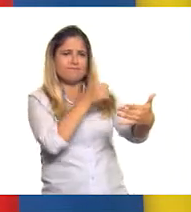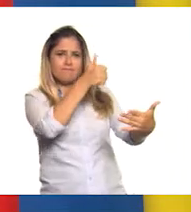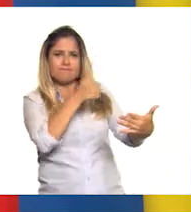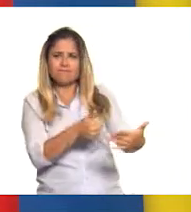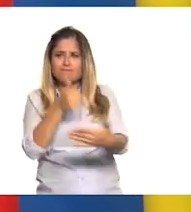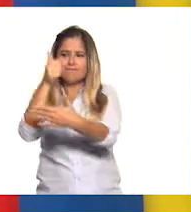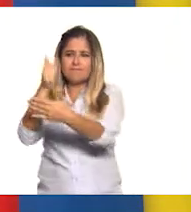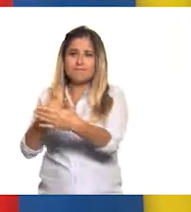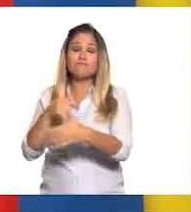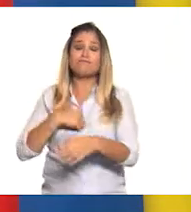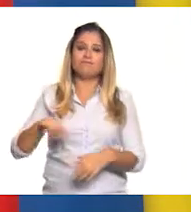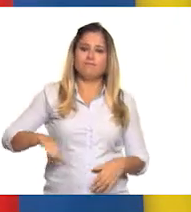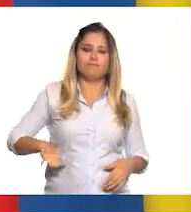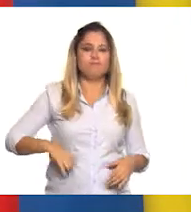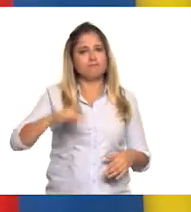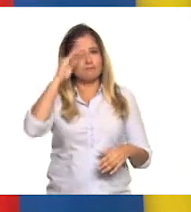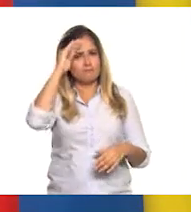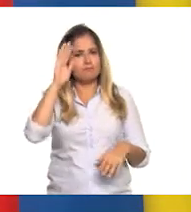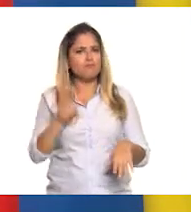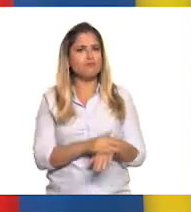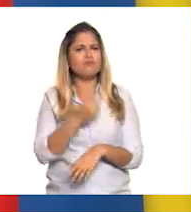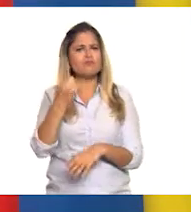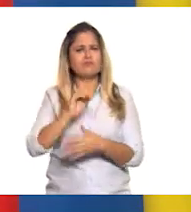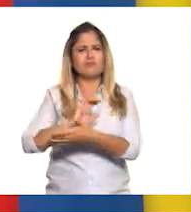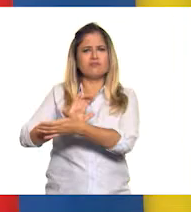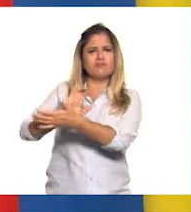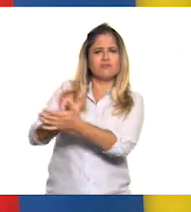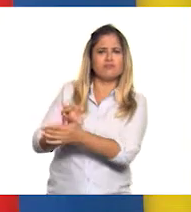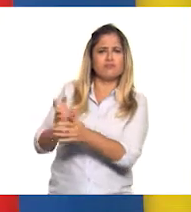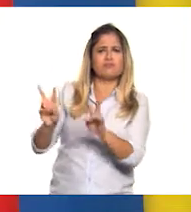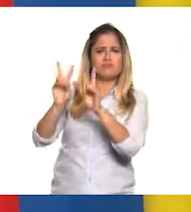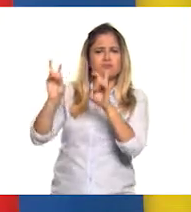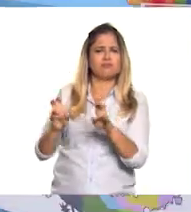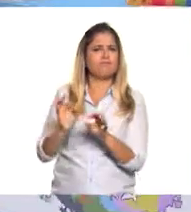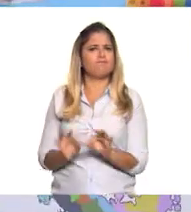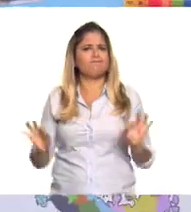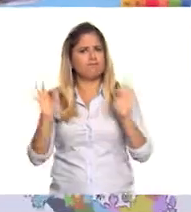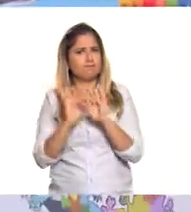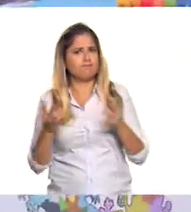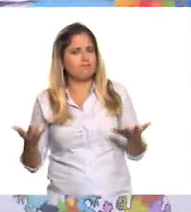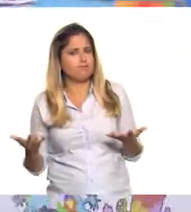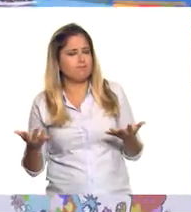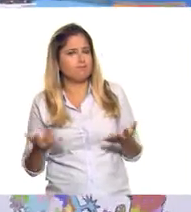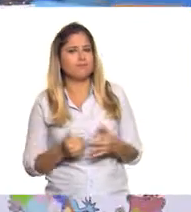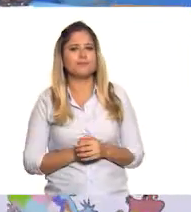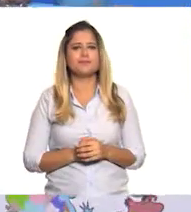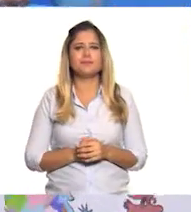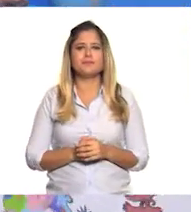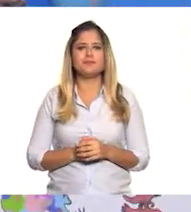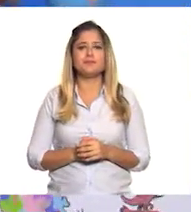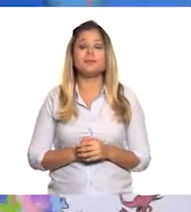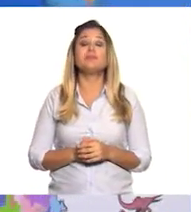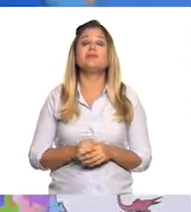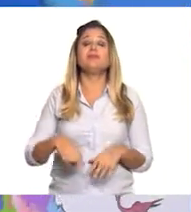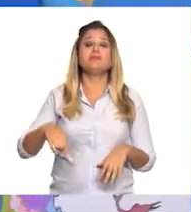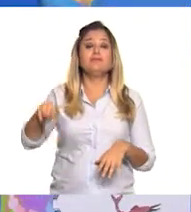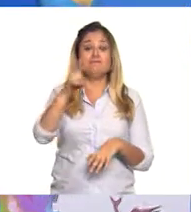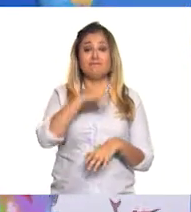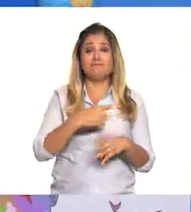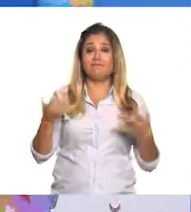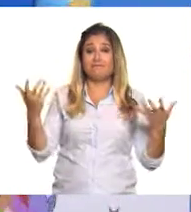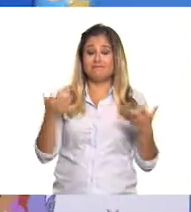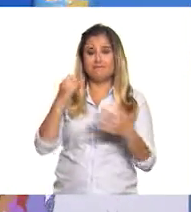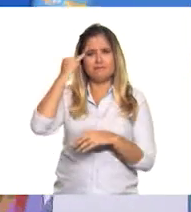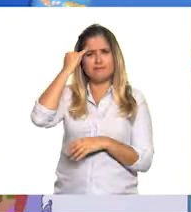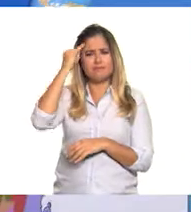interesante reflexionar un poco sobre por qué la discriminación es un tema relevante. Muy bien. Hacerlo nos permitirá tener